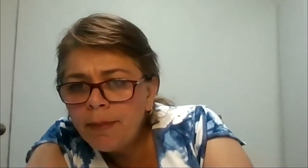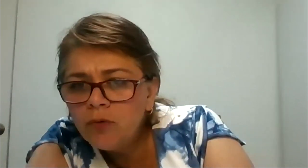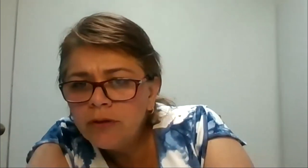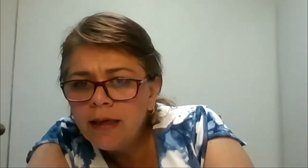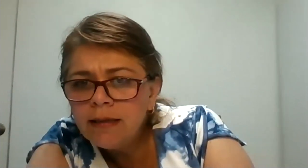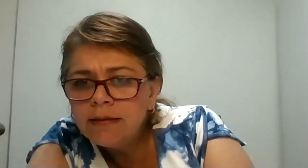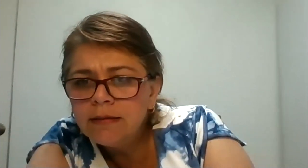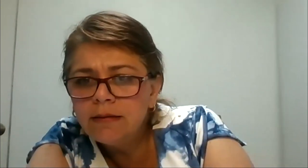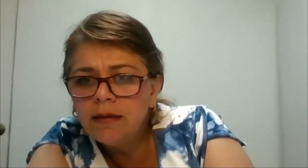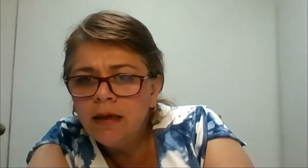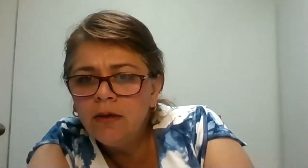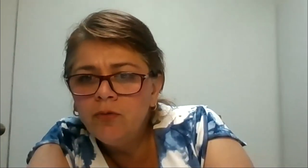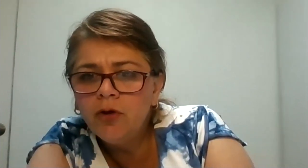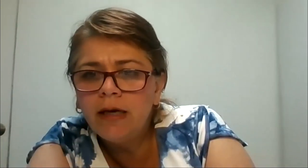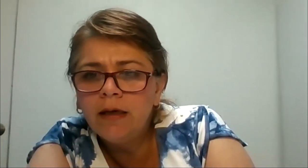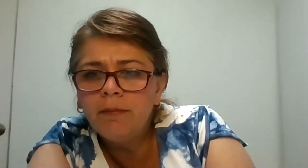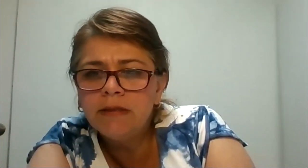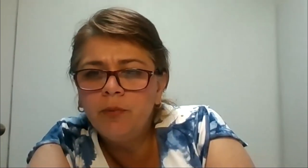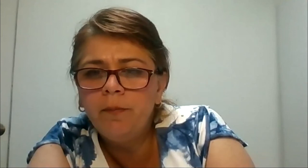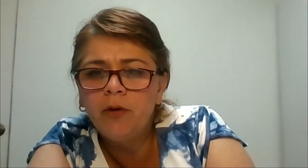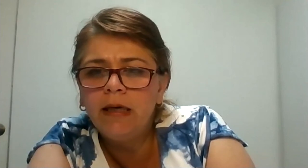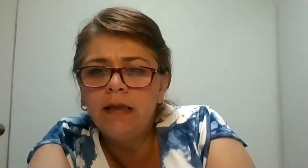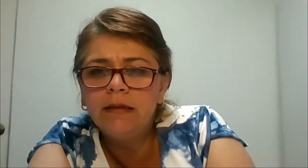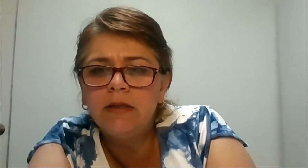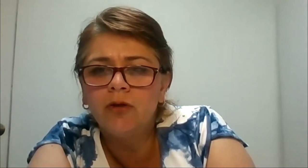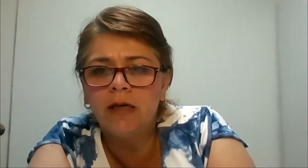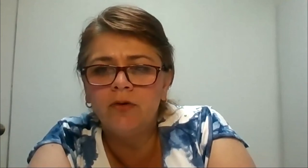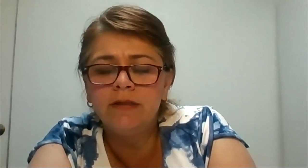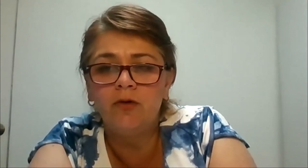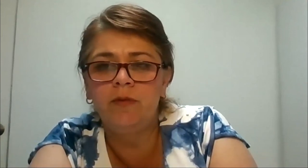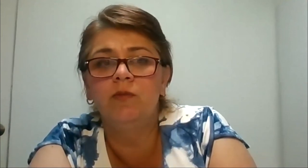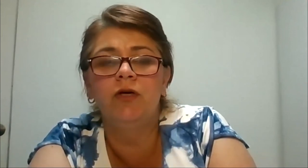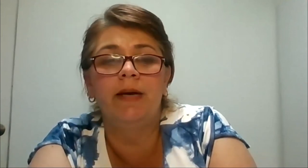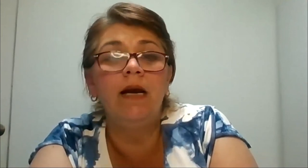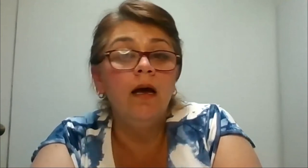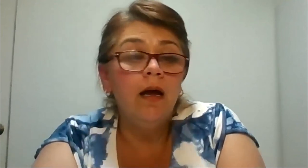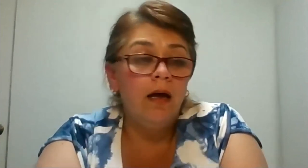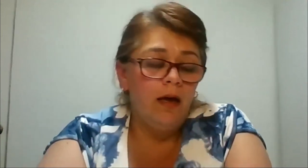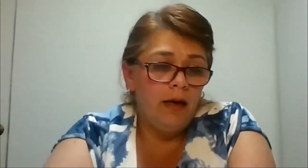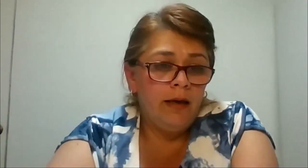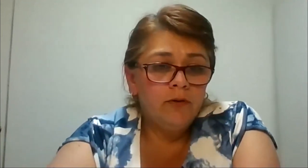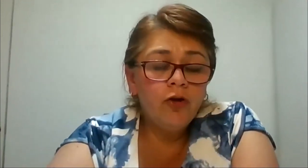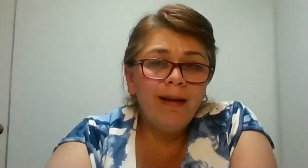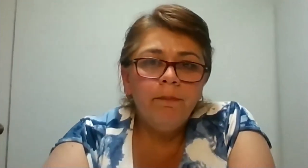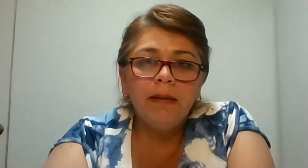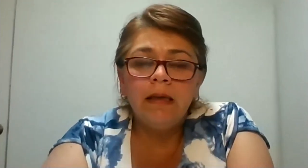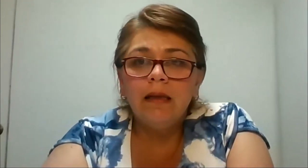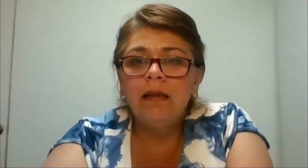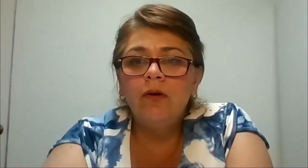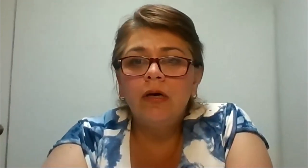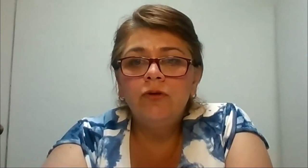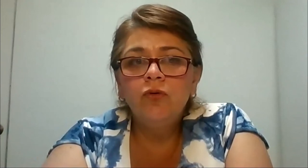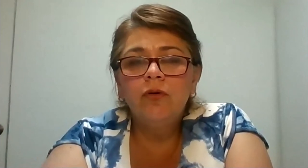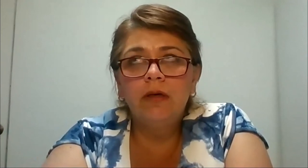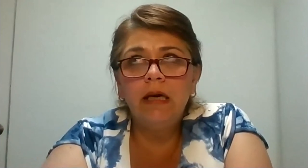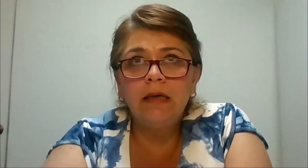si la pregunta es, ¿en un organigrama se pueden poner gerentes y coordinadores en un mismo nivel? Todo va a depender de